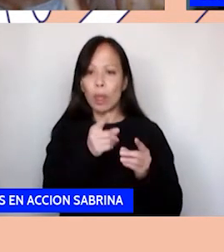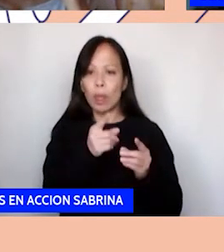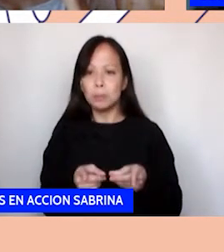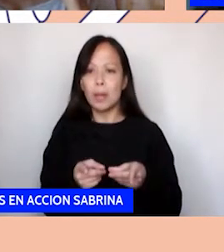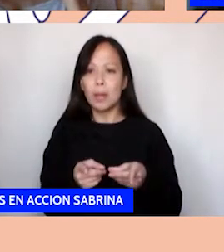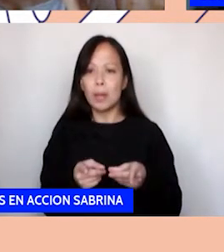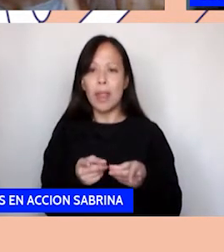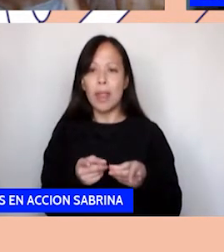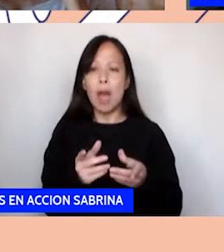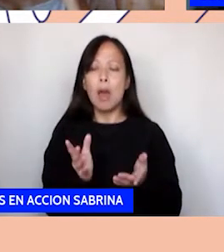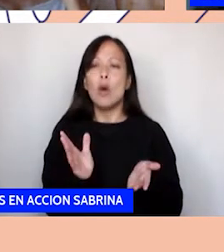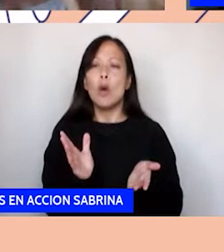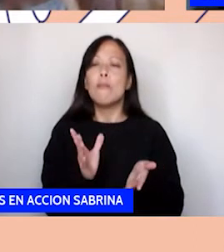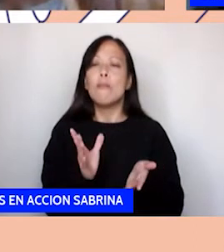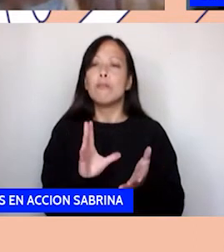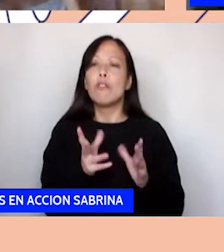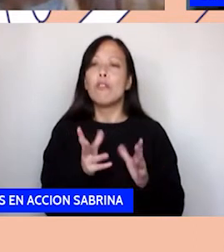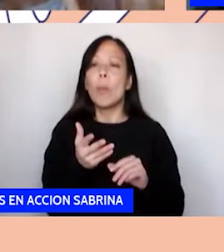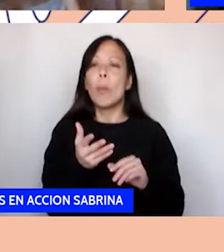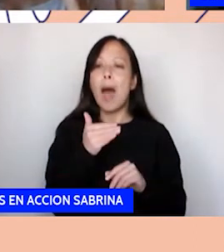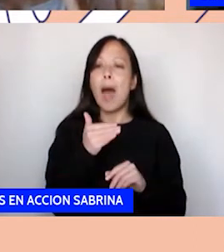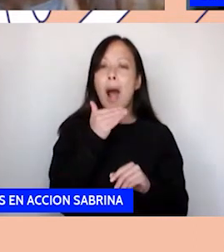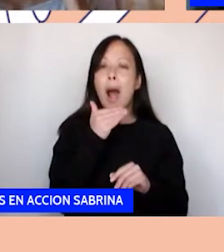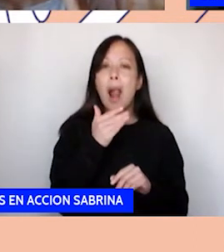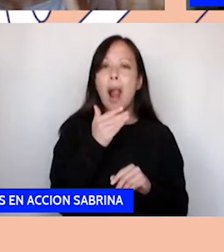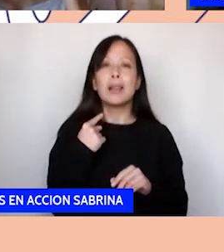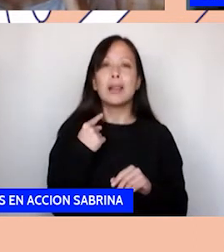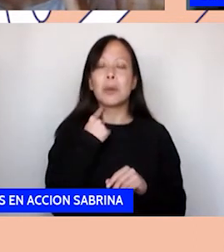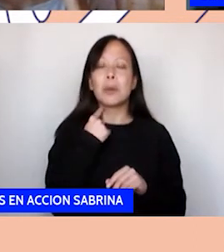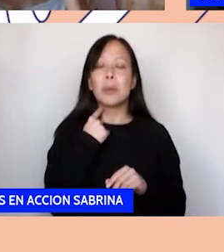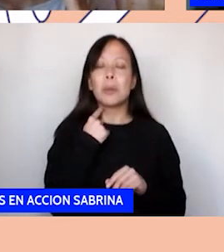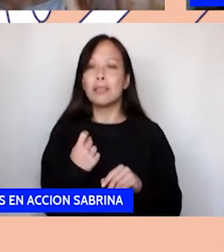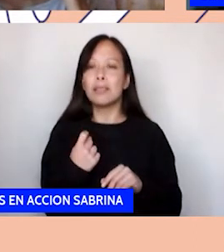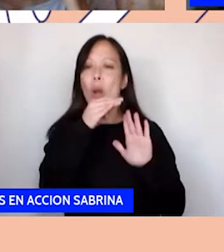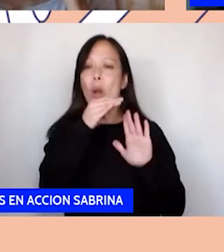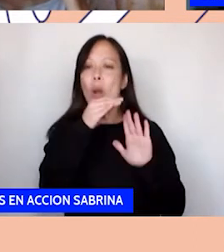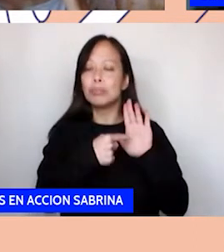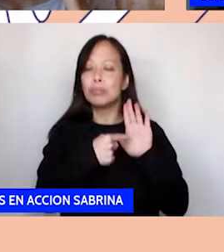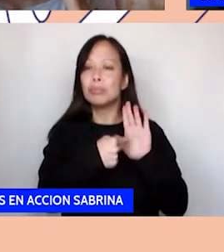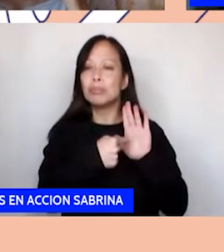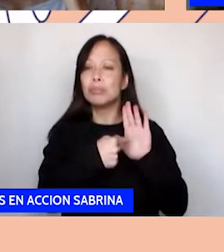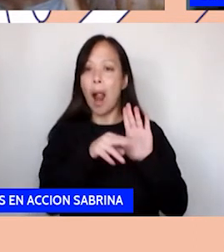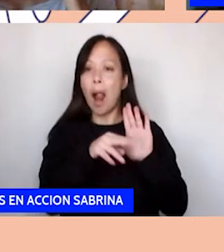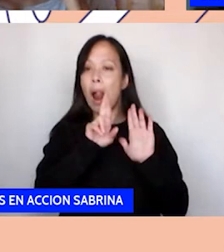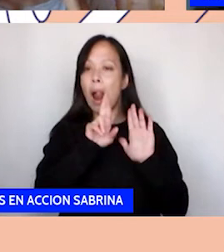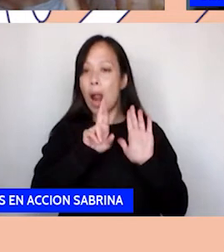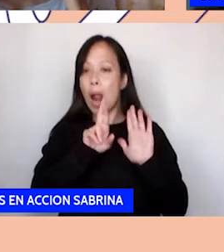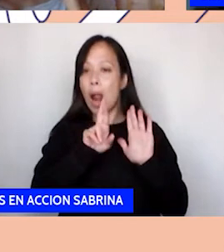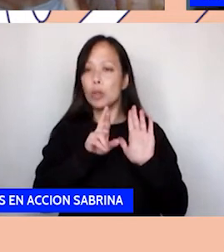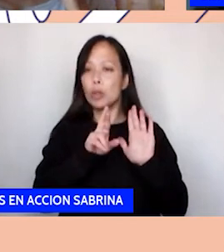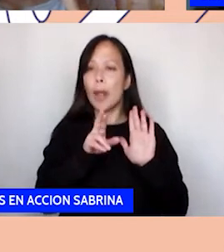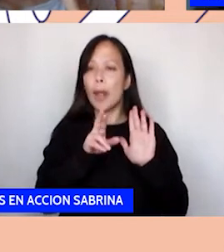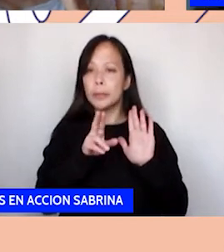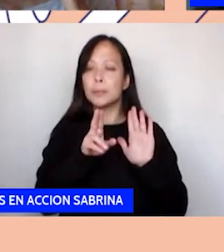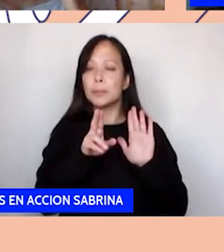mujeres puedan acercarse y no necesitan en realidad saber. Salesforce tiene historias increíbles